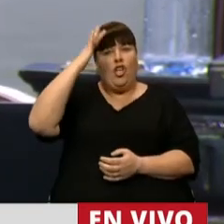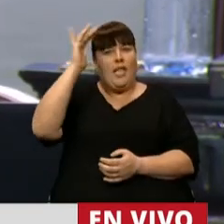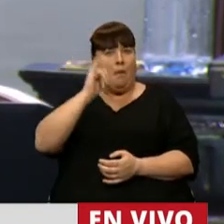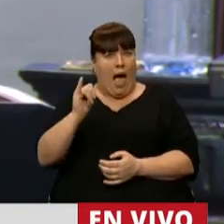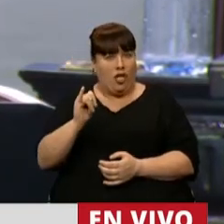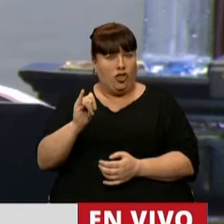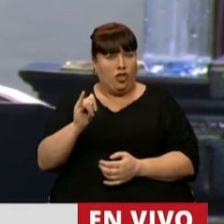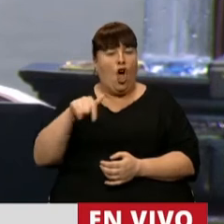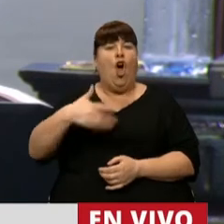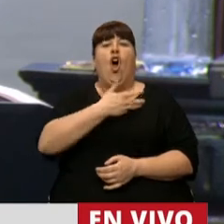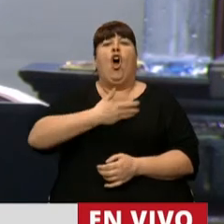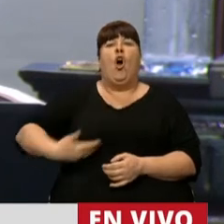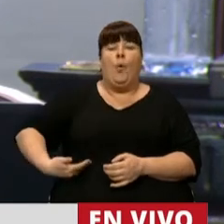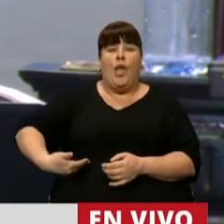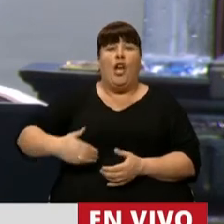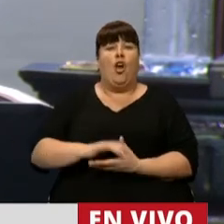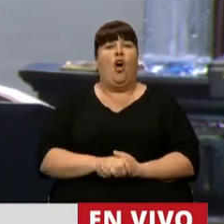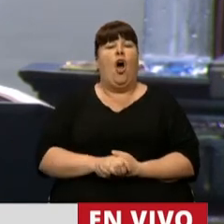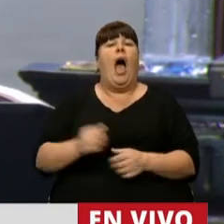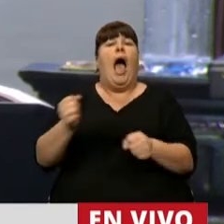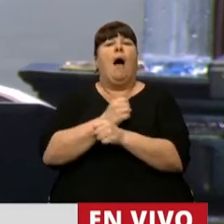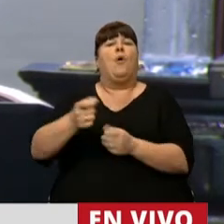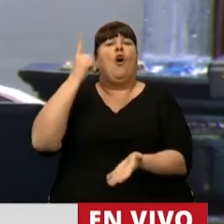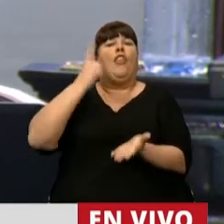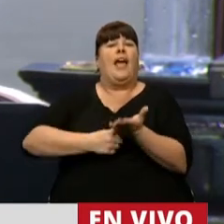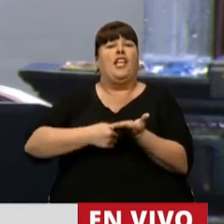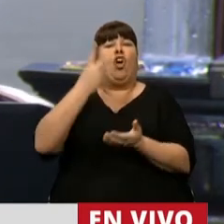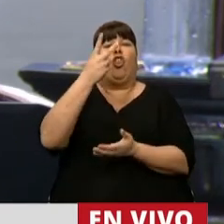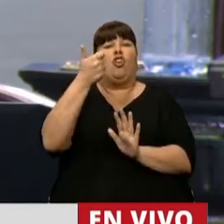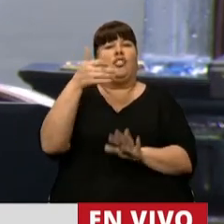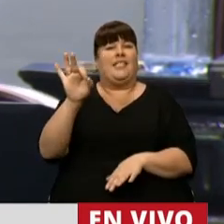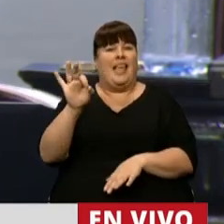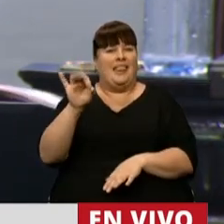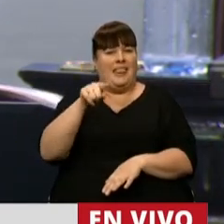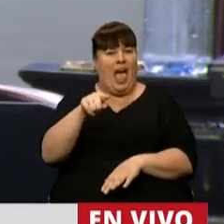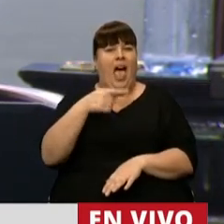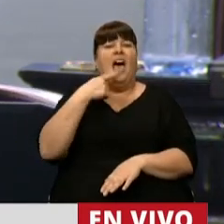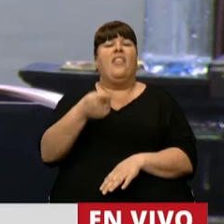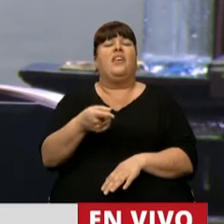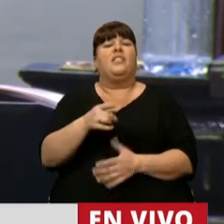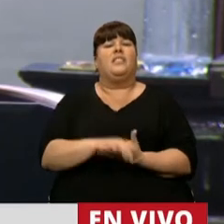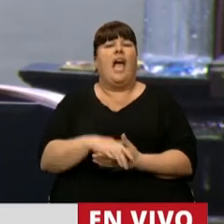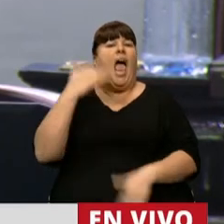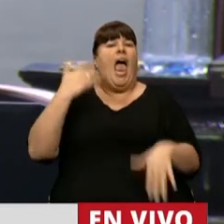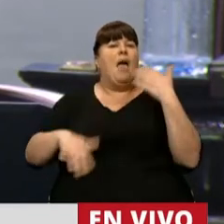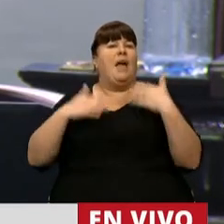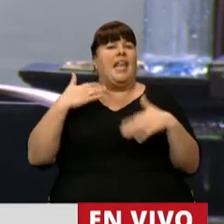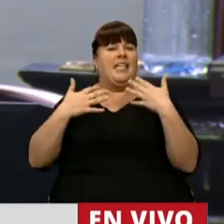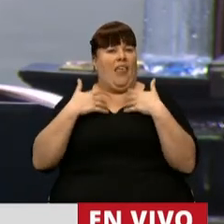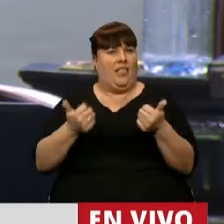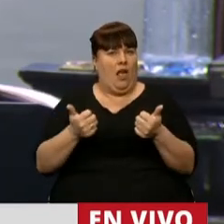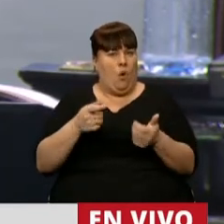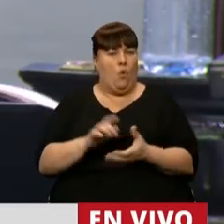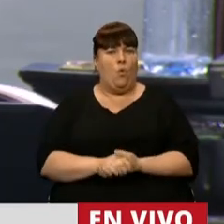marzo, este gobierno sancionaba el decreto 260, en donde ampliaba la emergencia